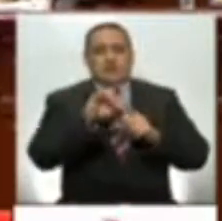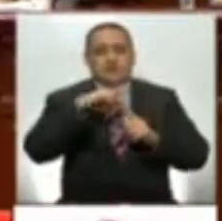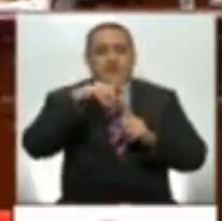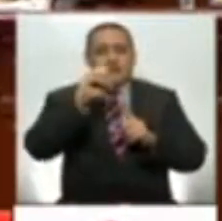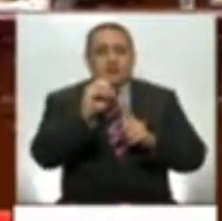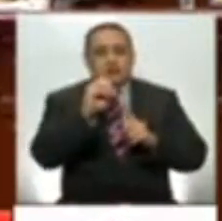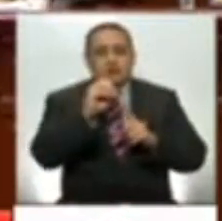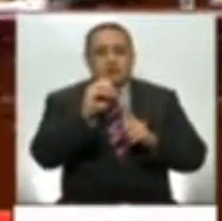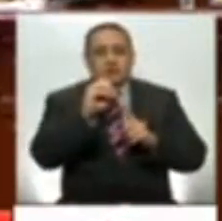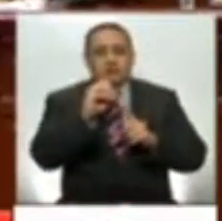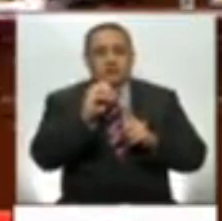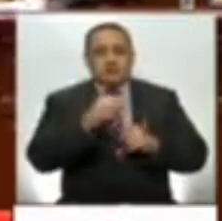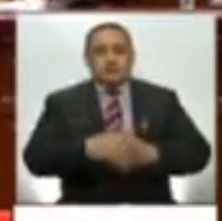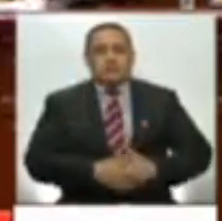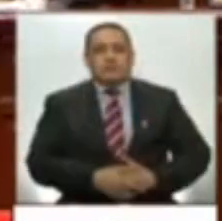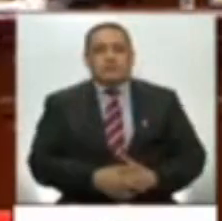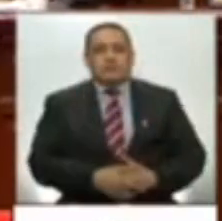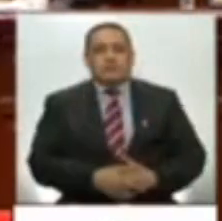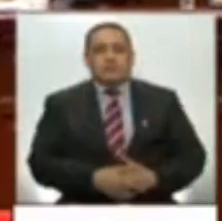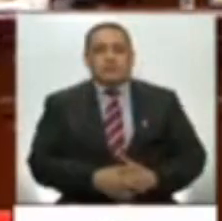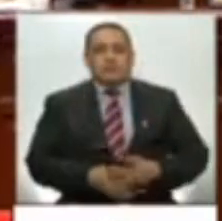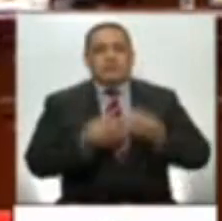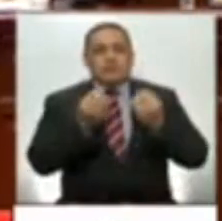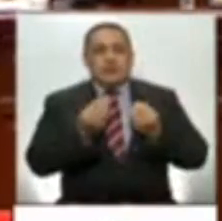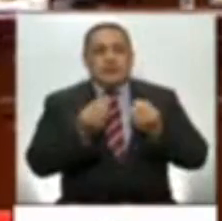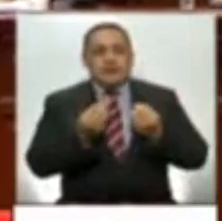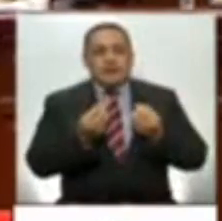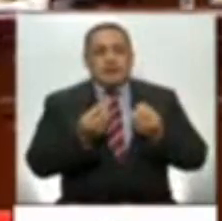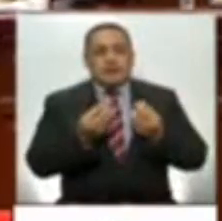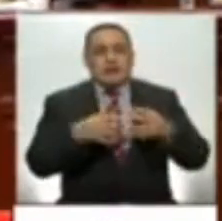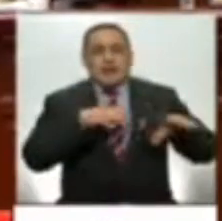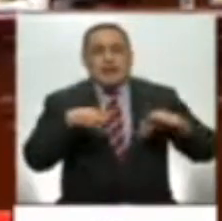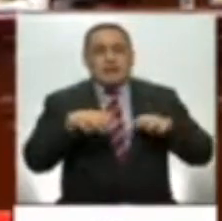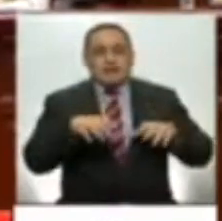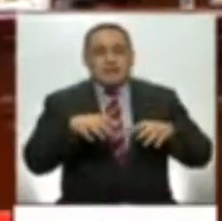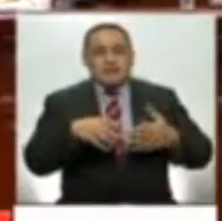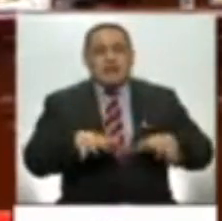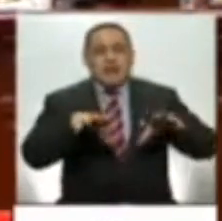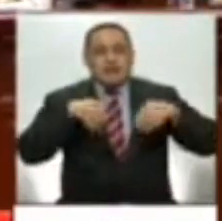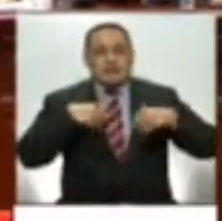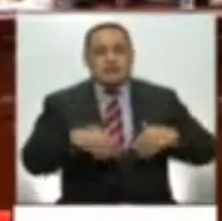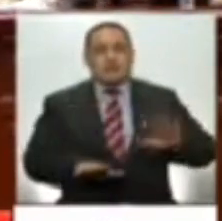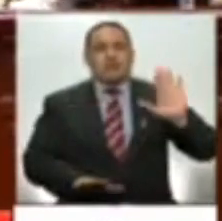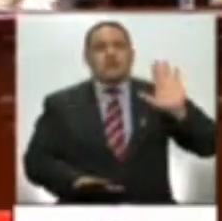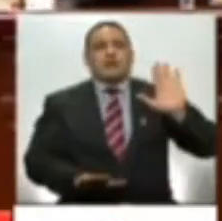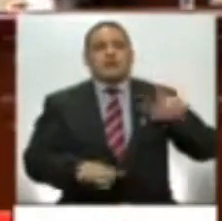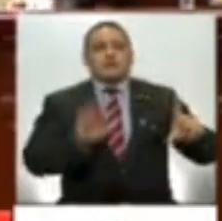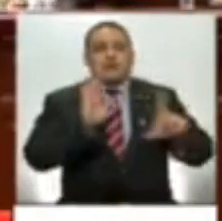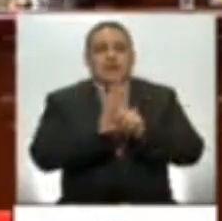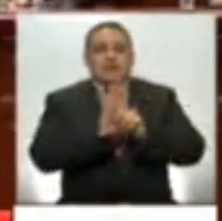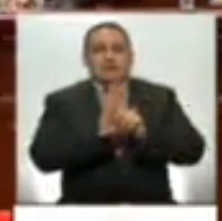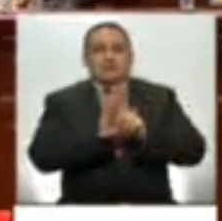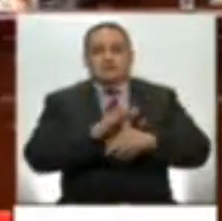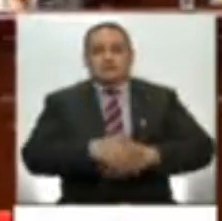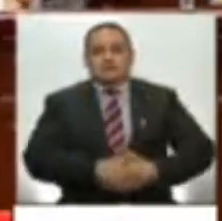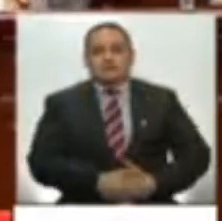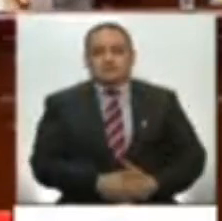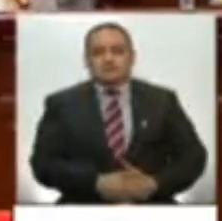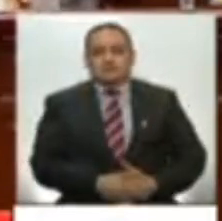Jaime Quito Sarmiento para tomarle el juramento de ley.